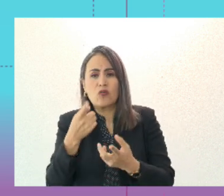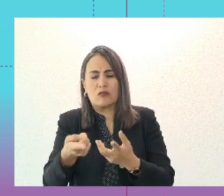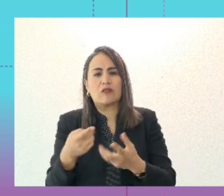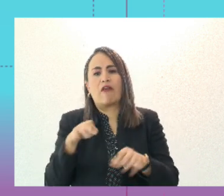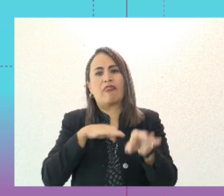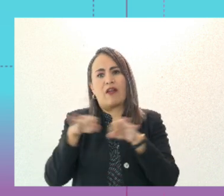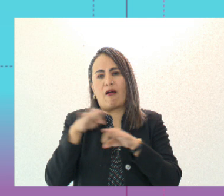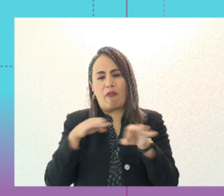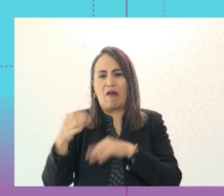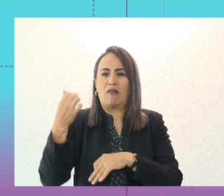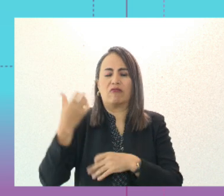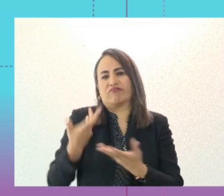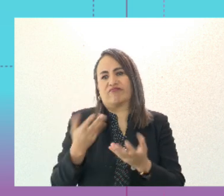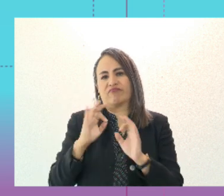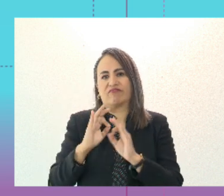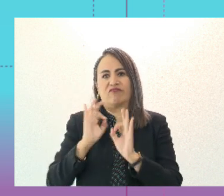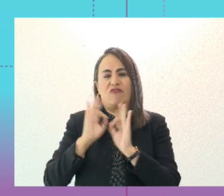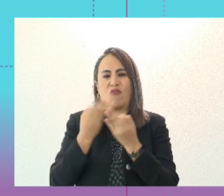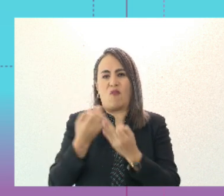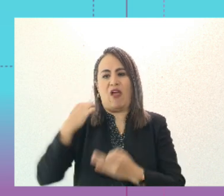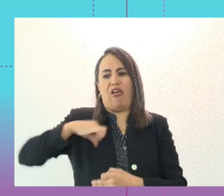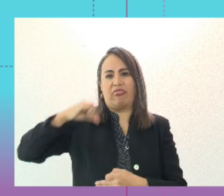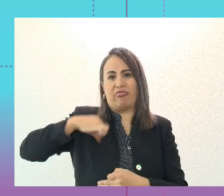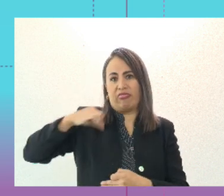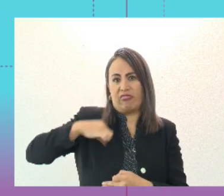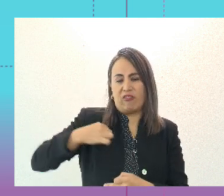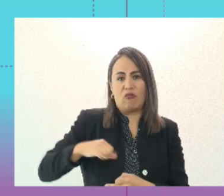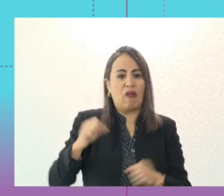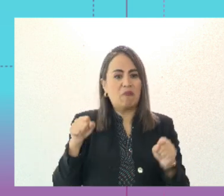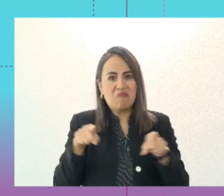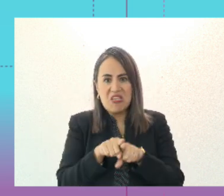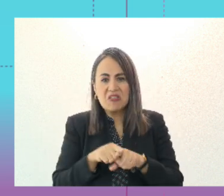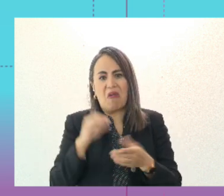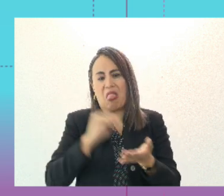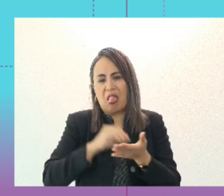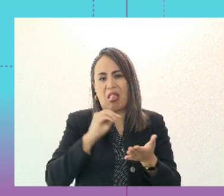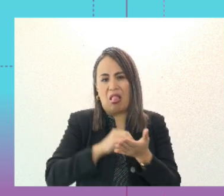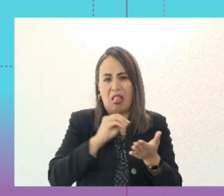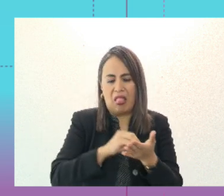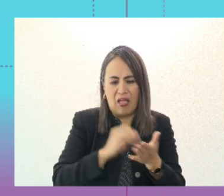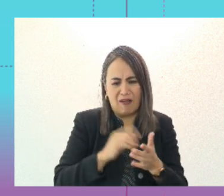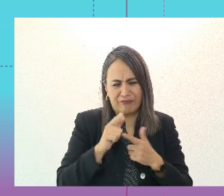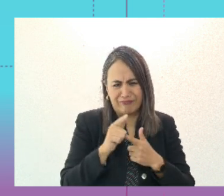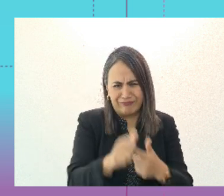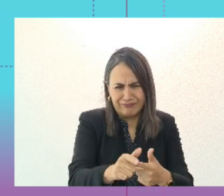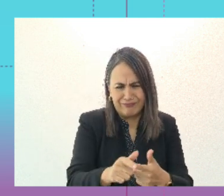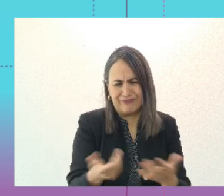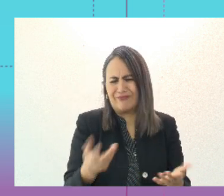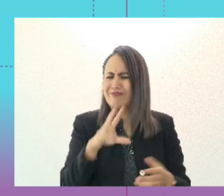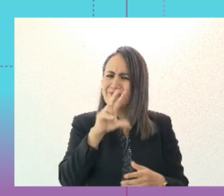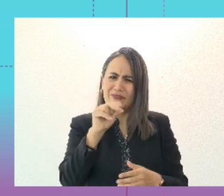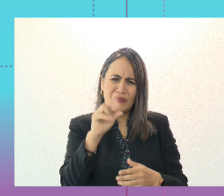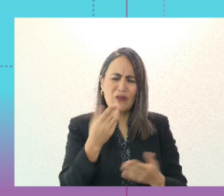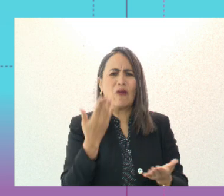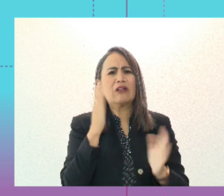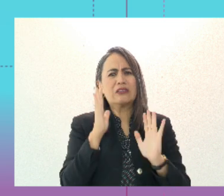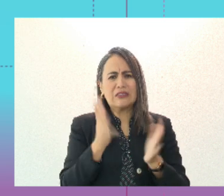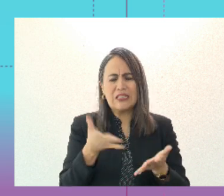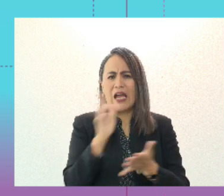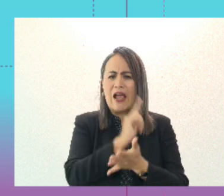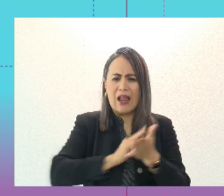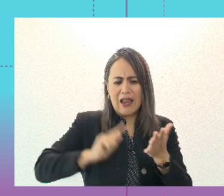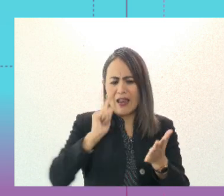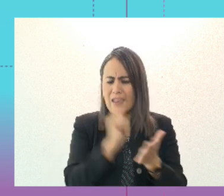actividad de la misma forma que hace 10, 20 años, cuando la metodología, cuando la ley misma nos da